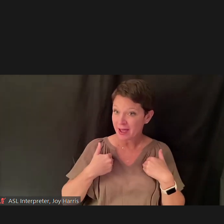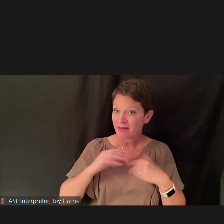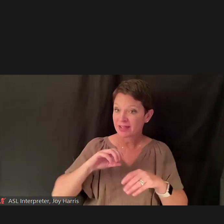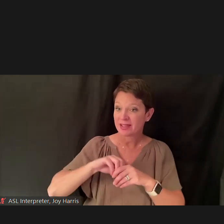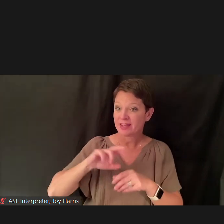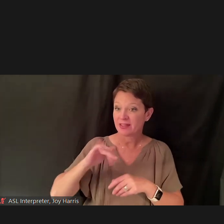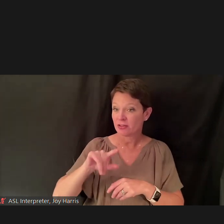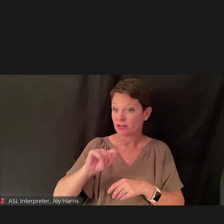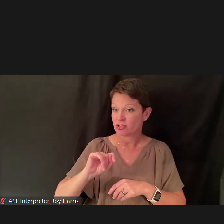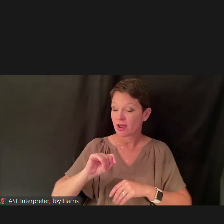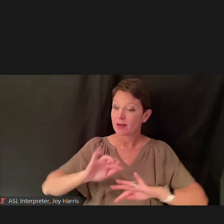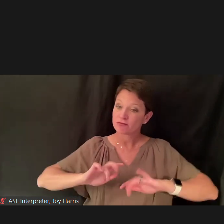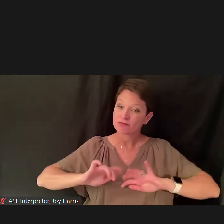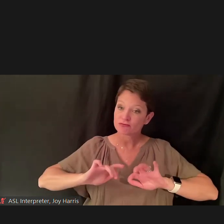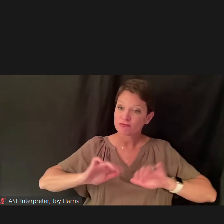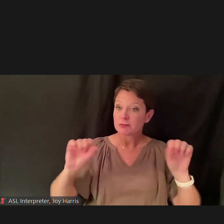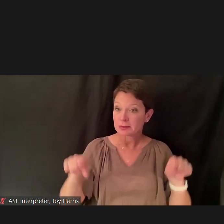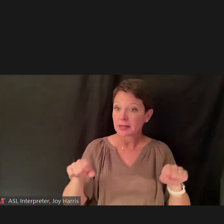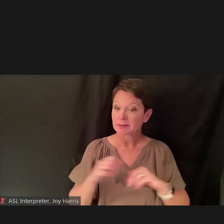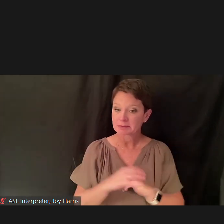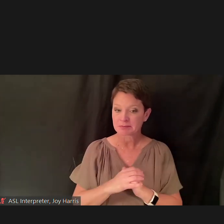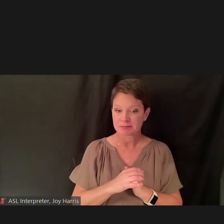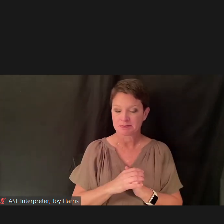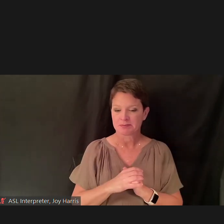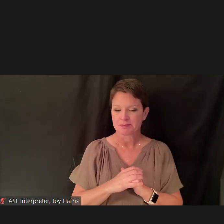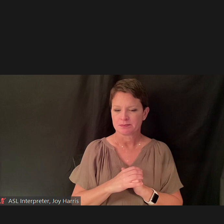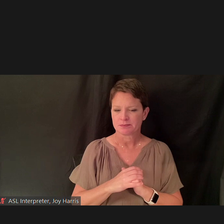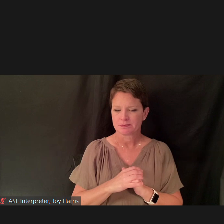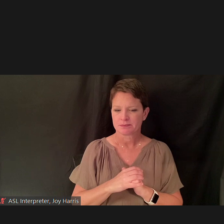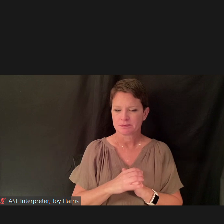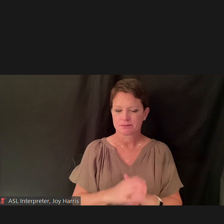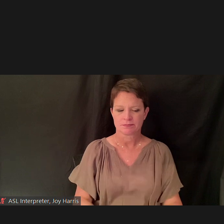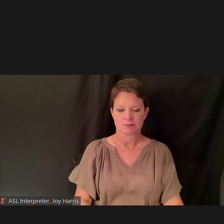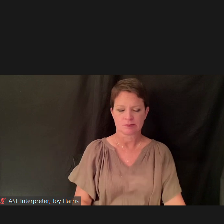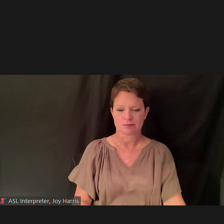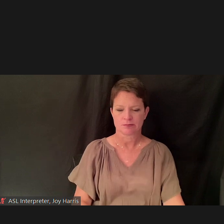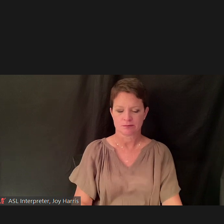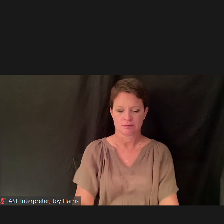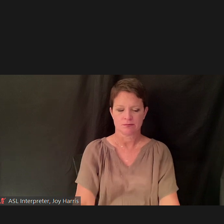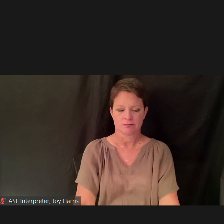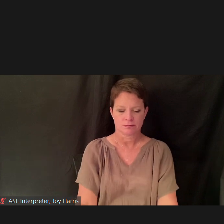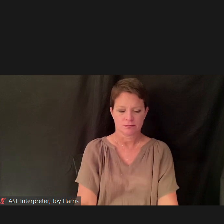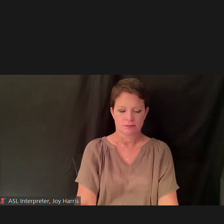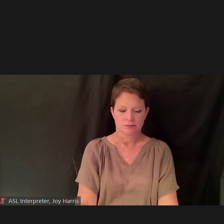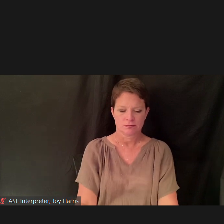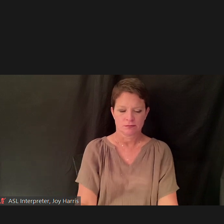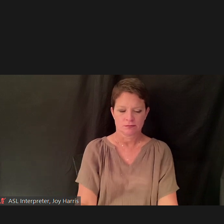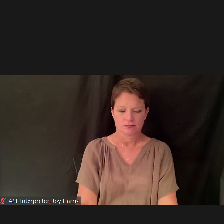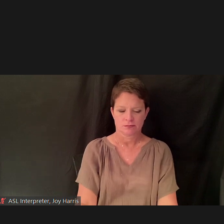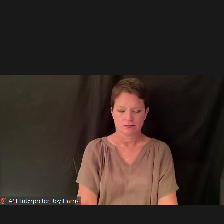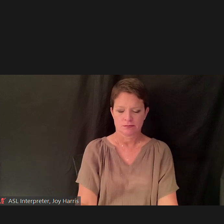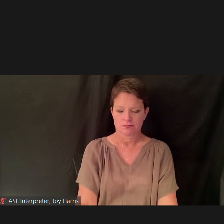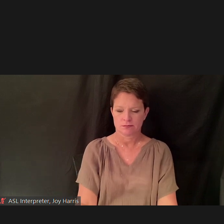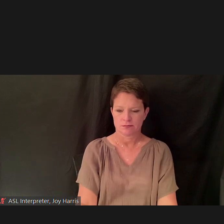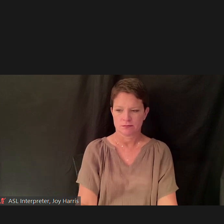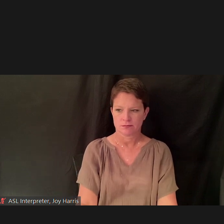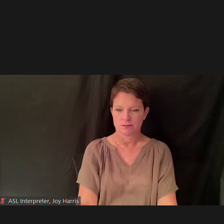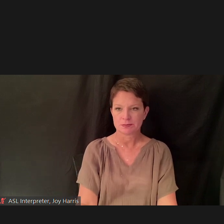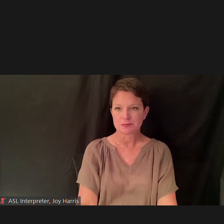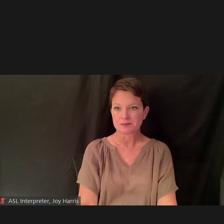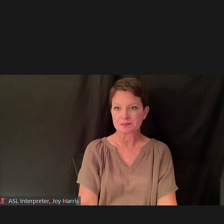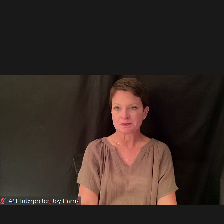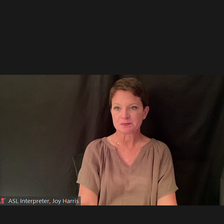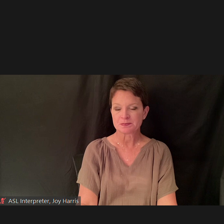Voy a detener la presentación un momento para que las personas puedan incluir sus preguntas en la sección de chat.